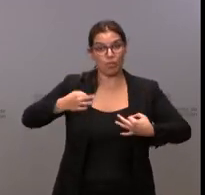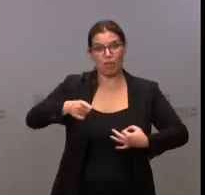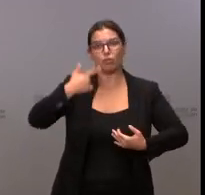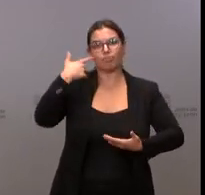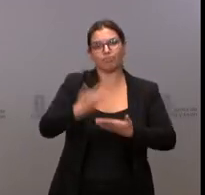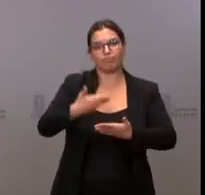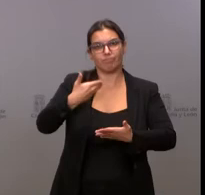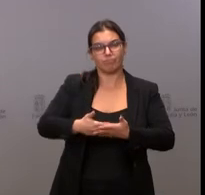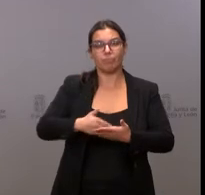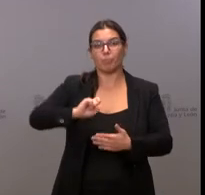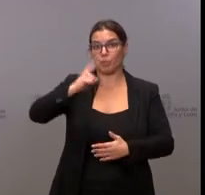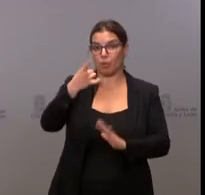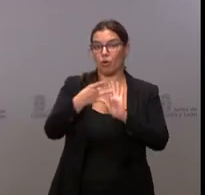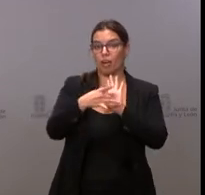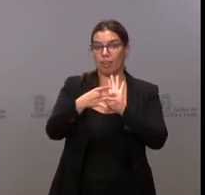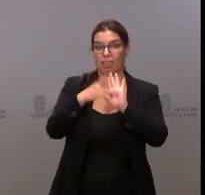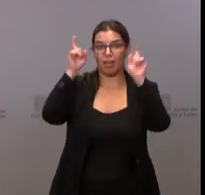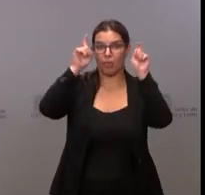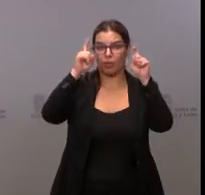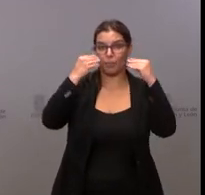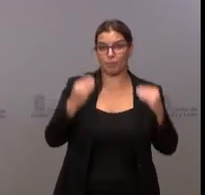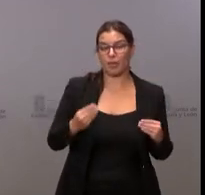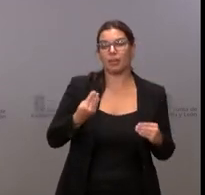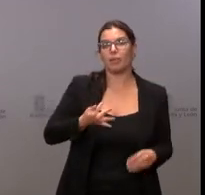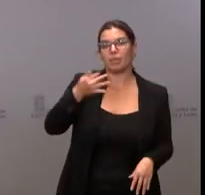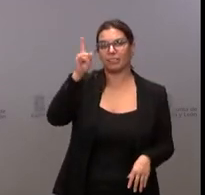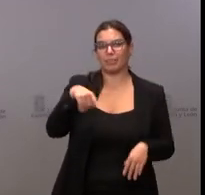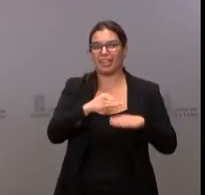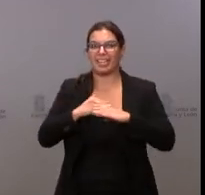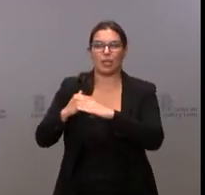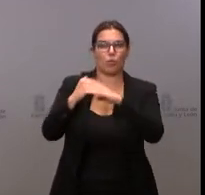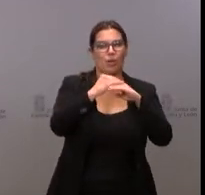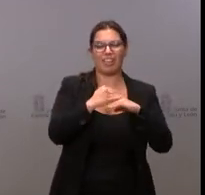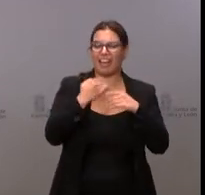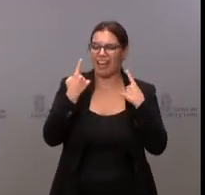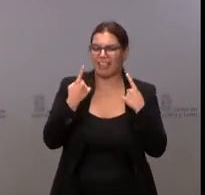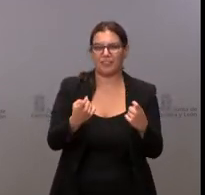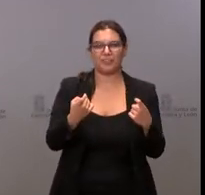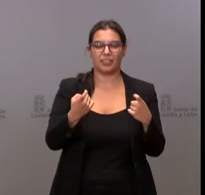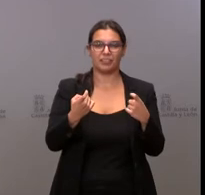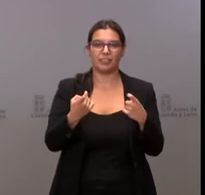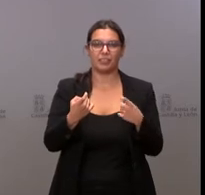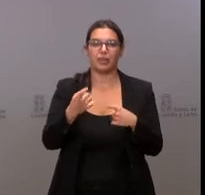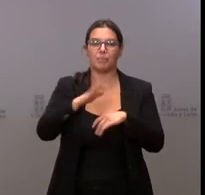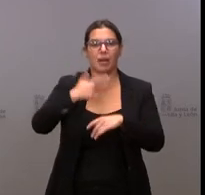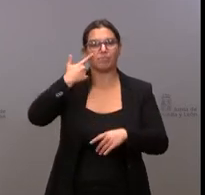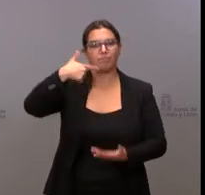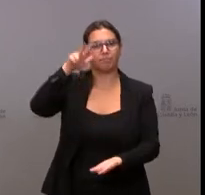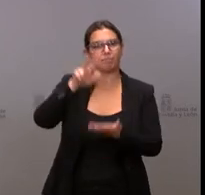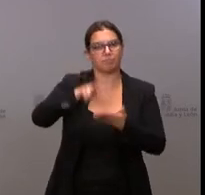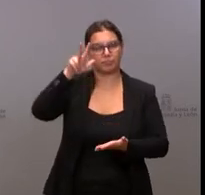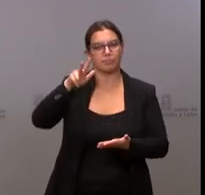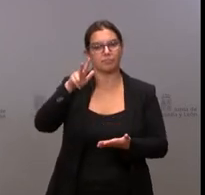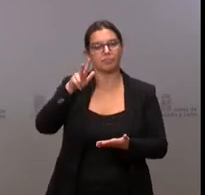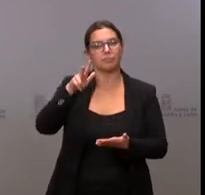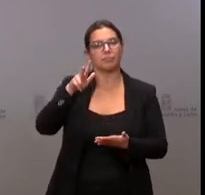una calidad de educación sino esa equidad necesaria para ratificar una apuesta ganadora